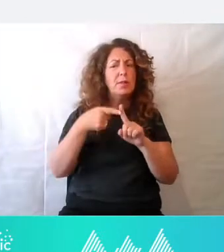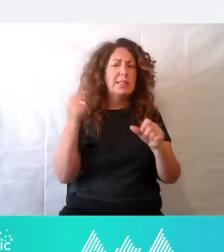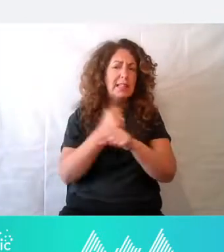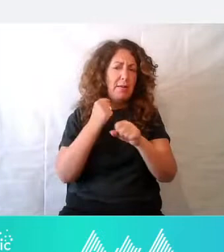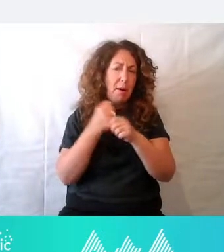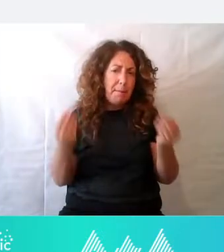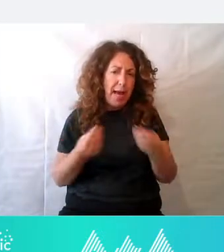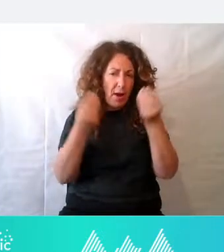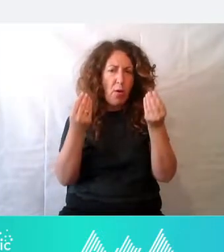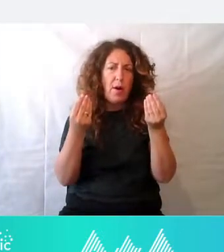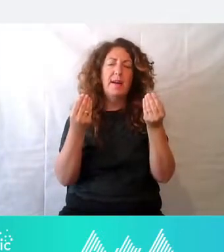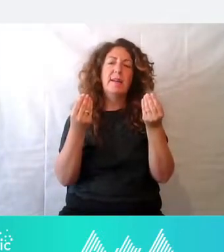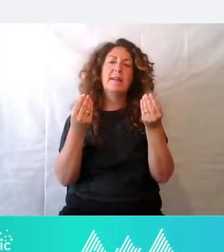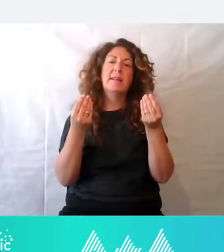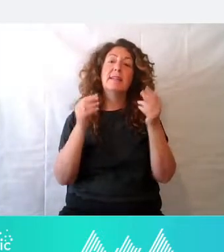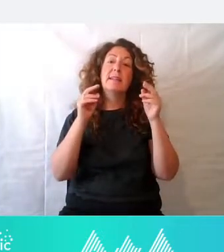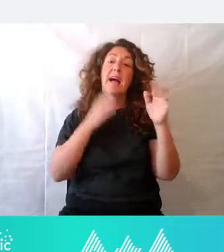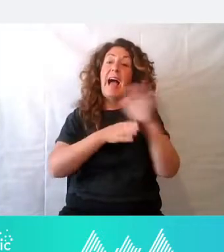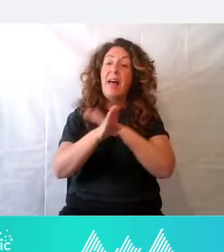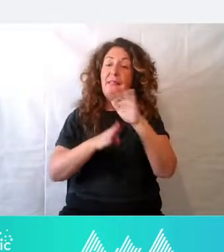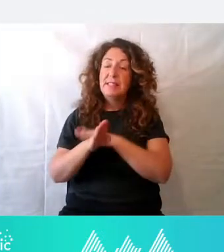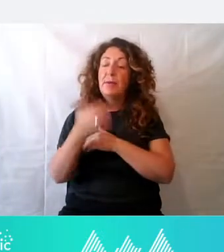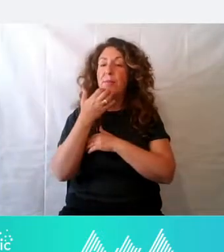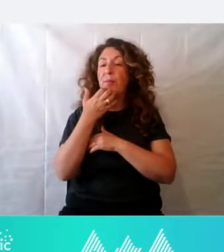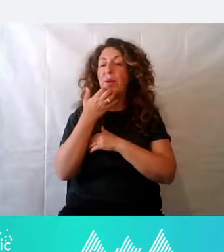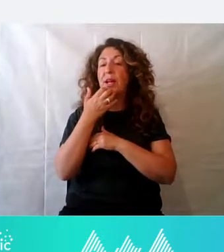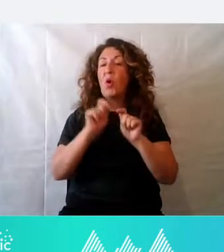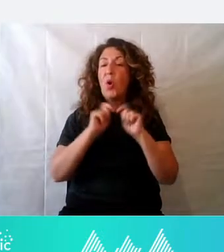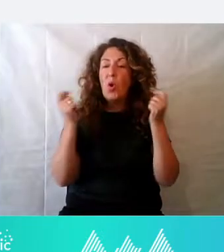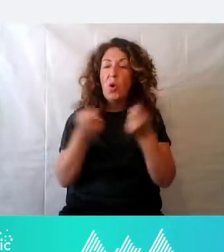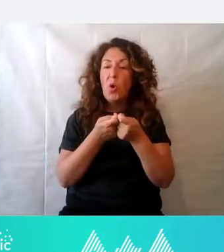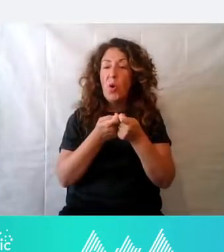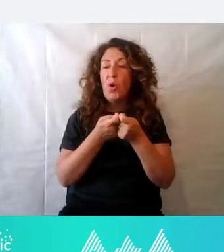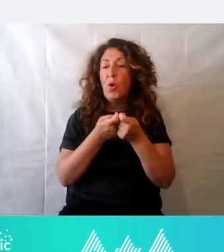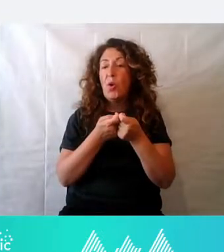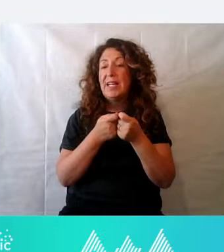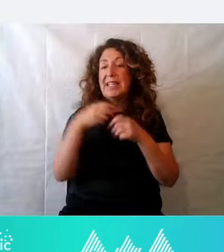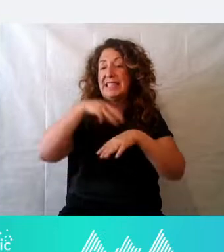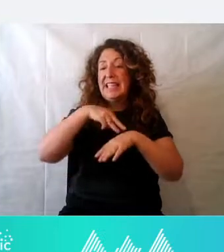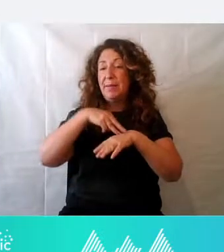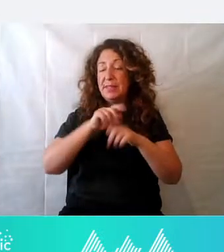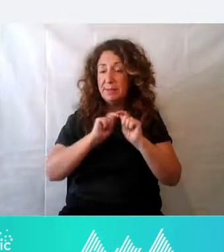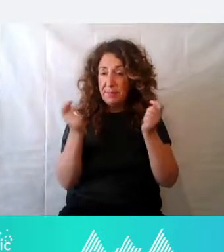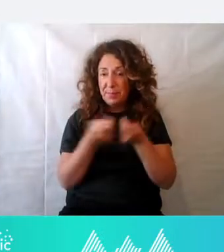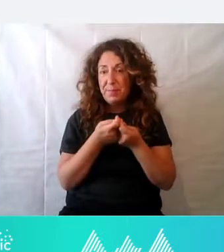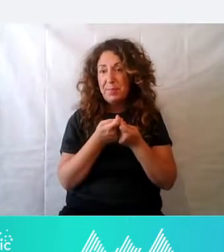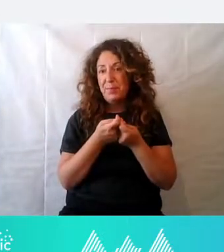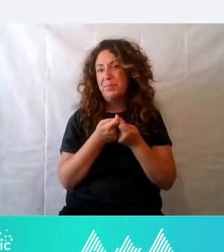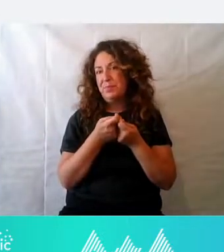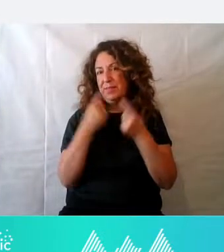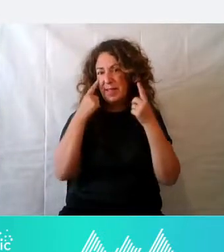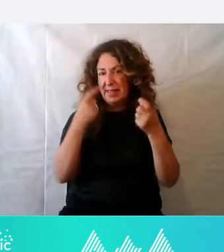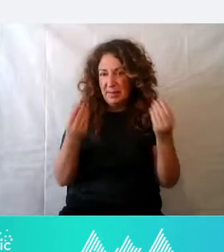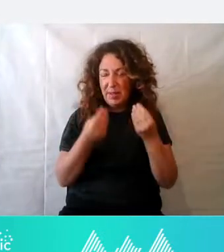de las herramientas como tings pero para asegurar precisamente eso y ahí es importantísimo el feedback que